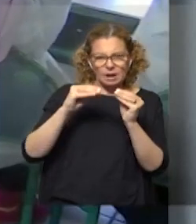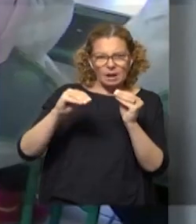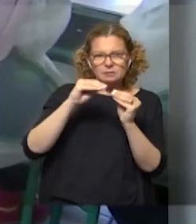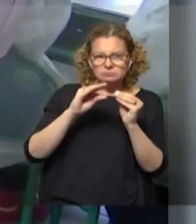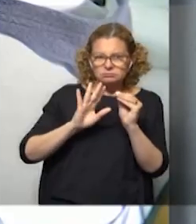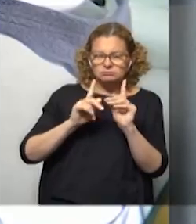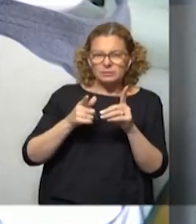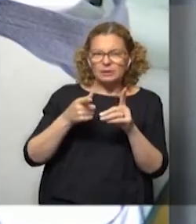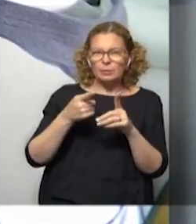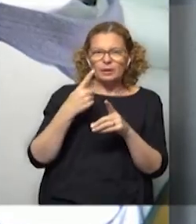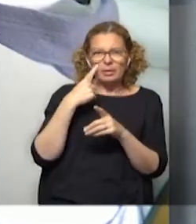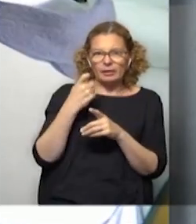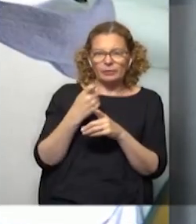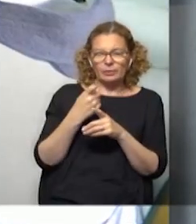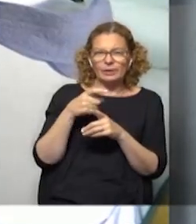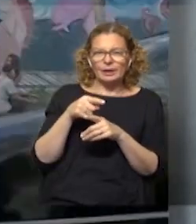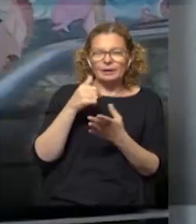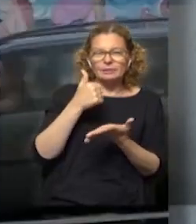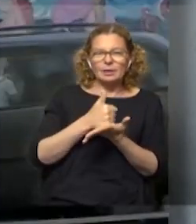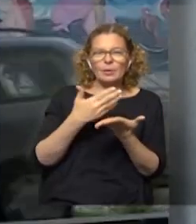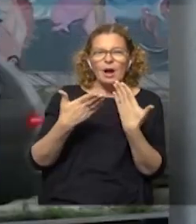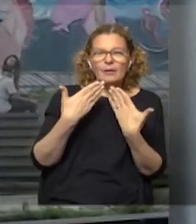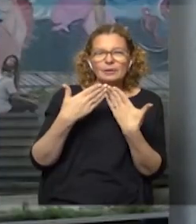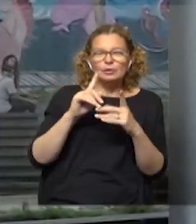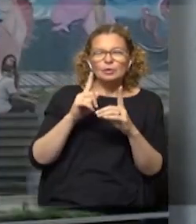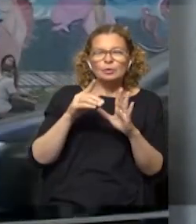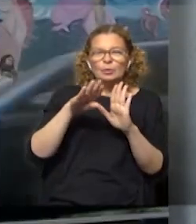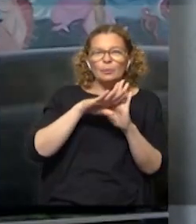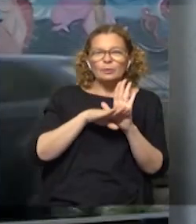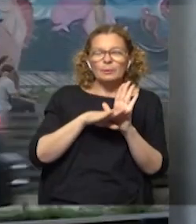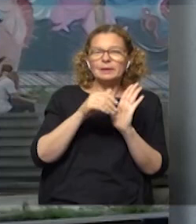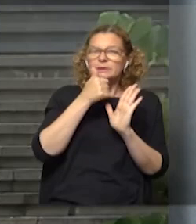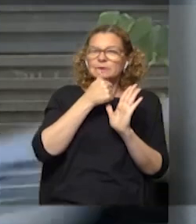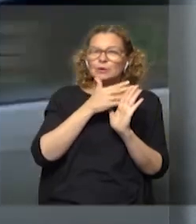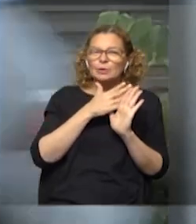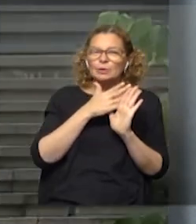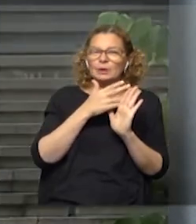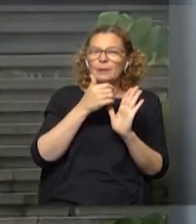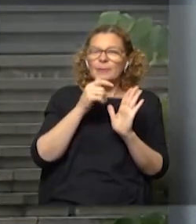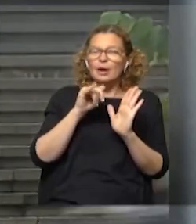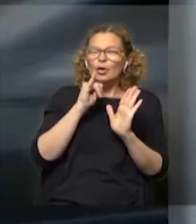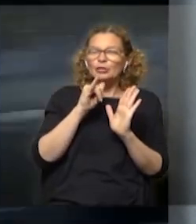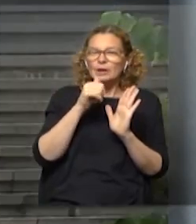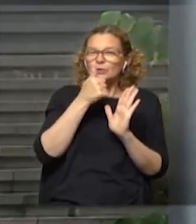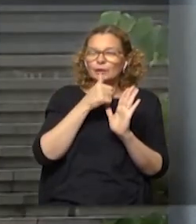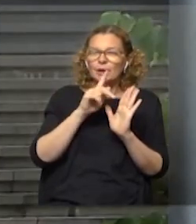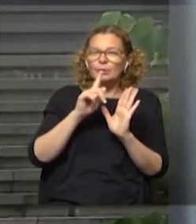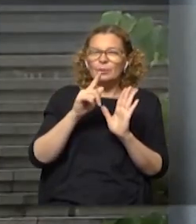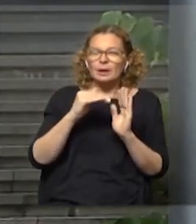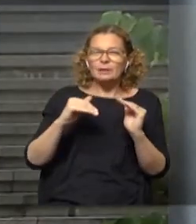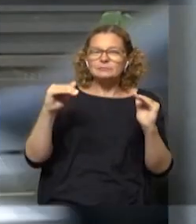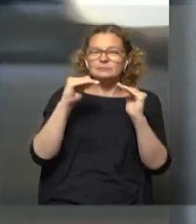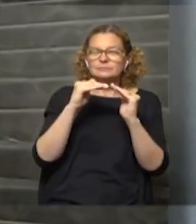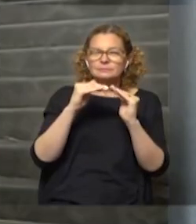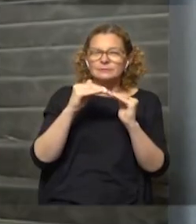En definitiva lo que hay que tener en cuenta es que acá estamos hablando no de un programa de historia para historiadores ni para el nivel